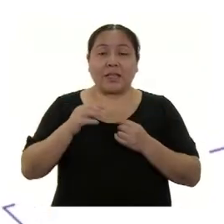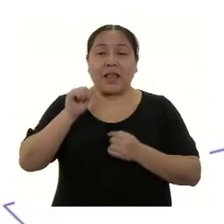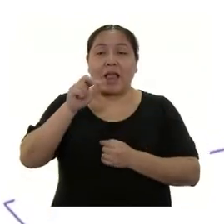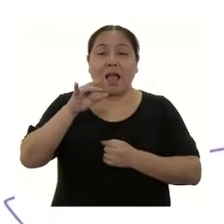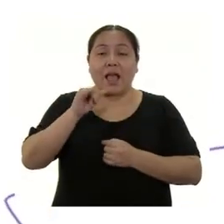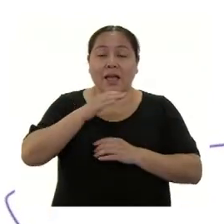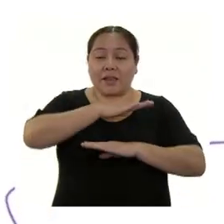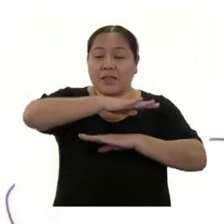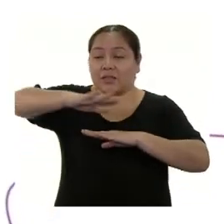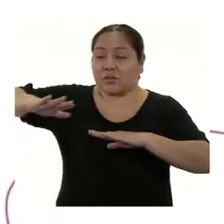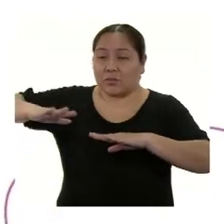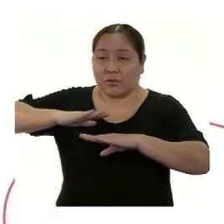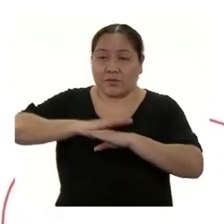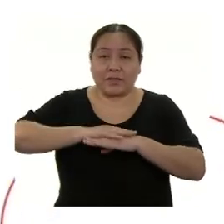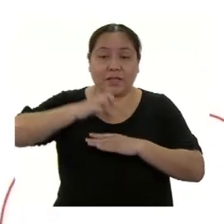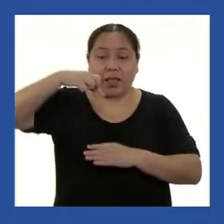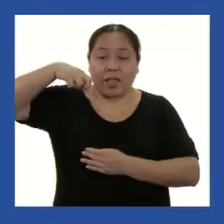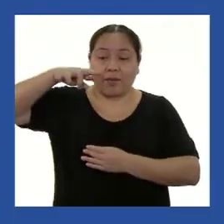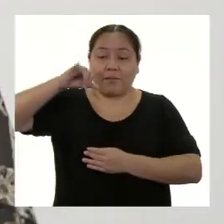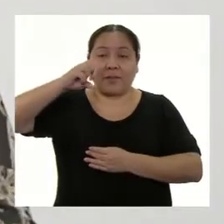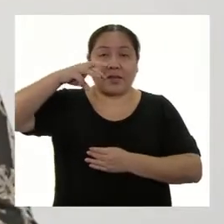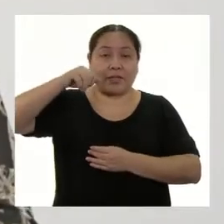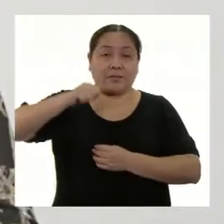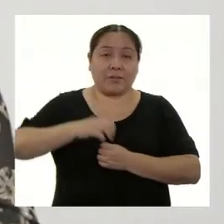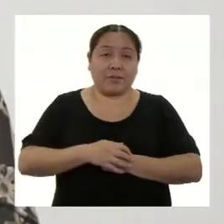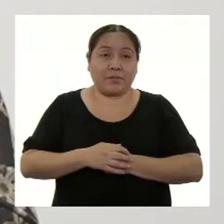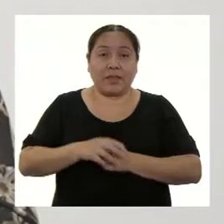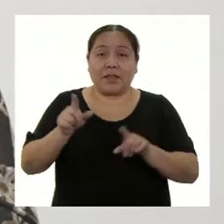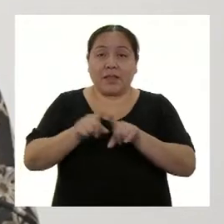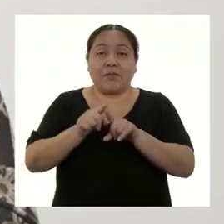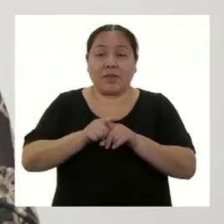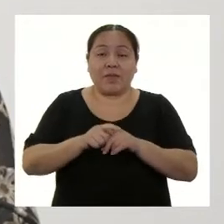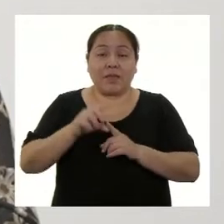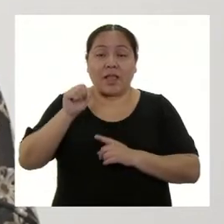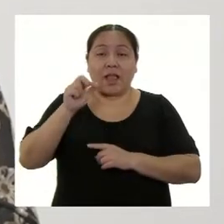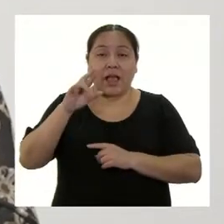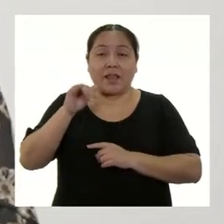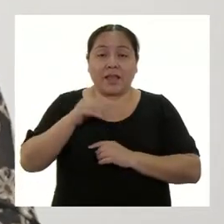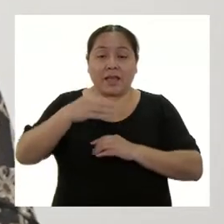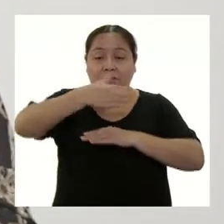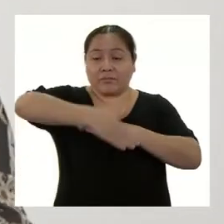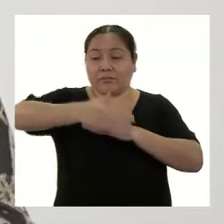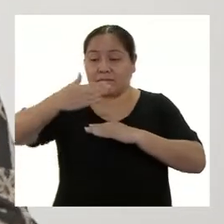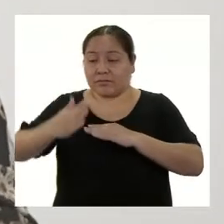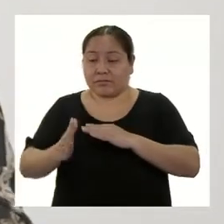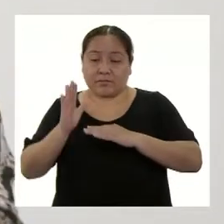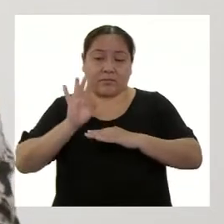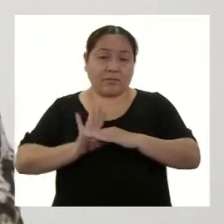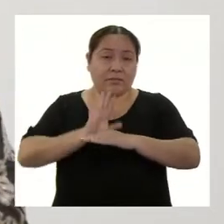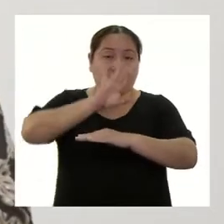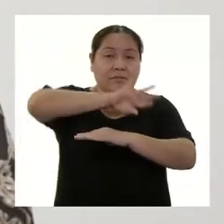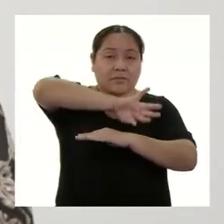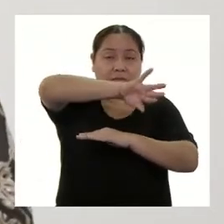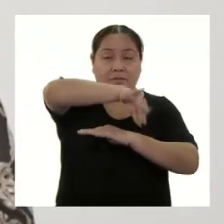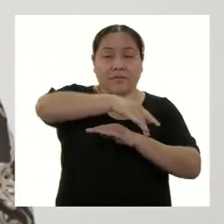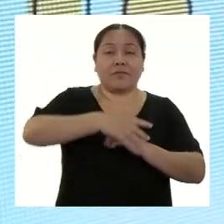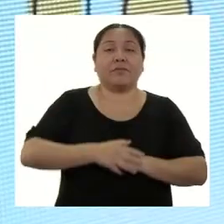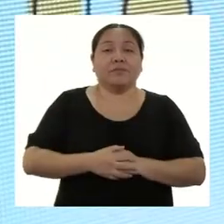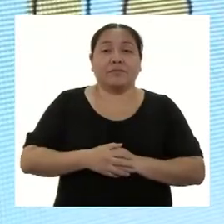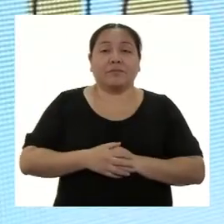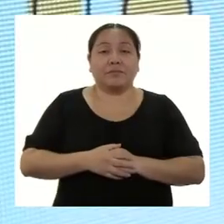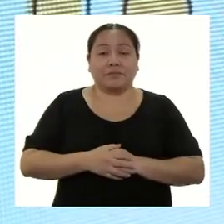de la superficie del prisma triangular y el área de las caras laterales del prisma de base